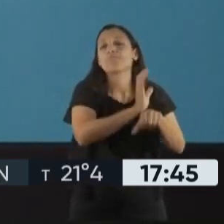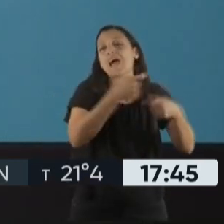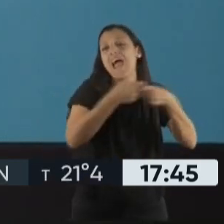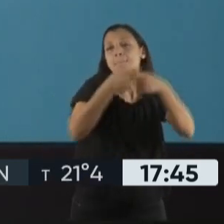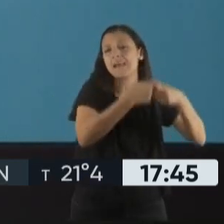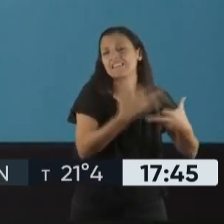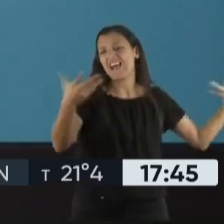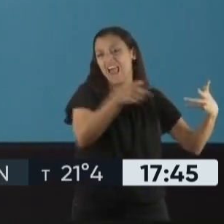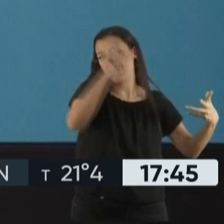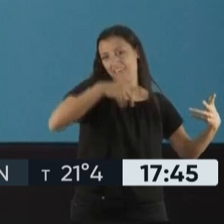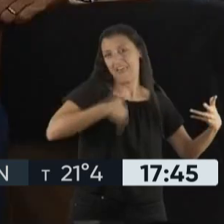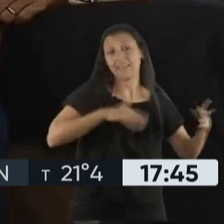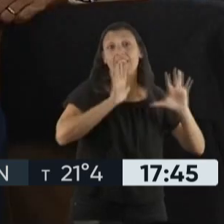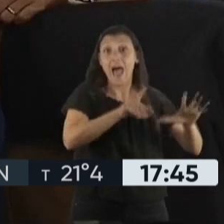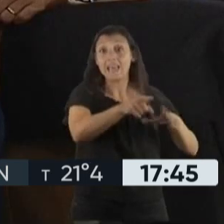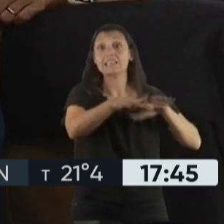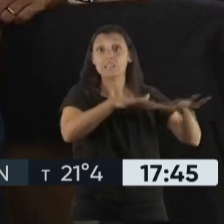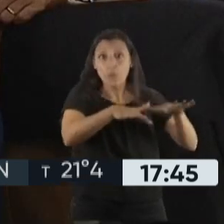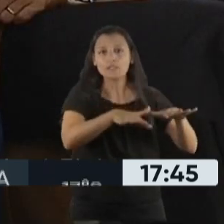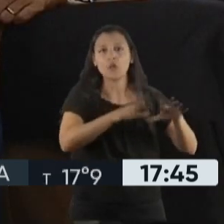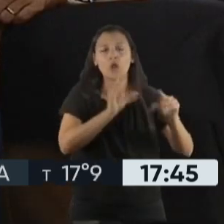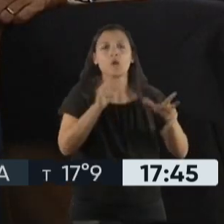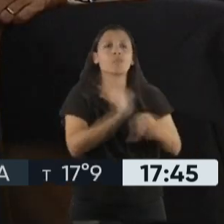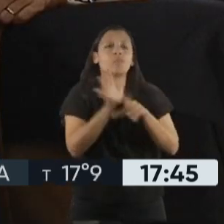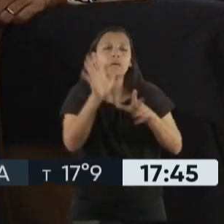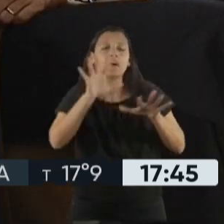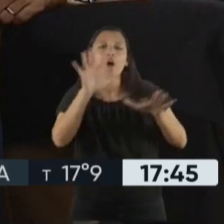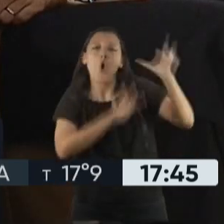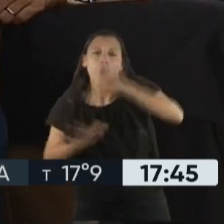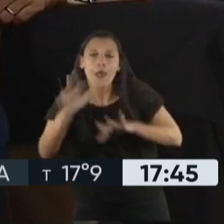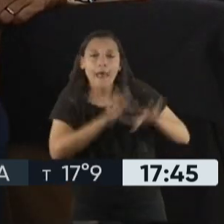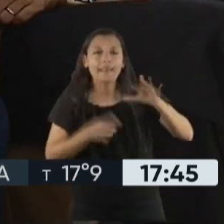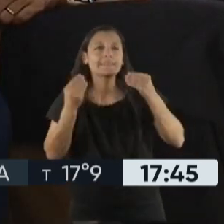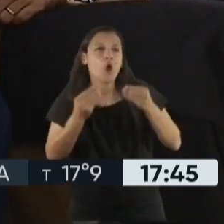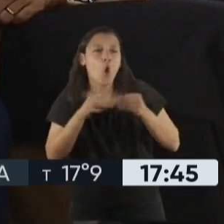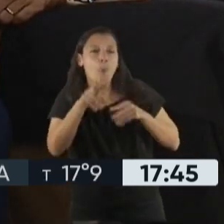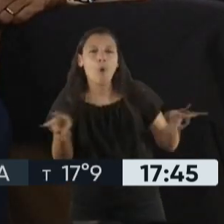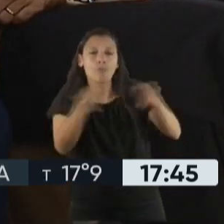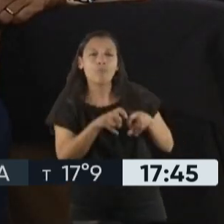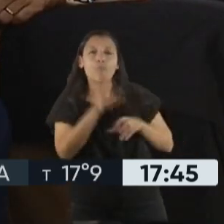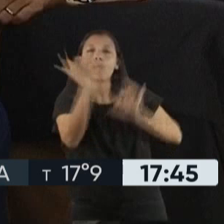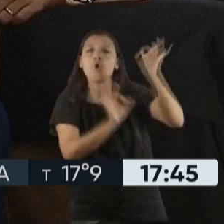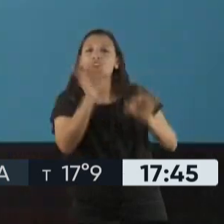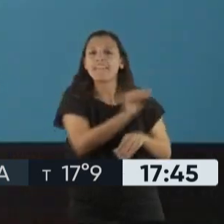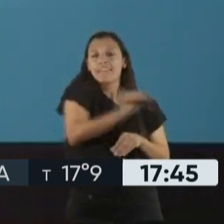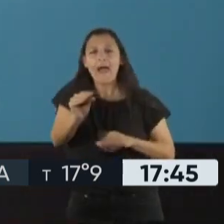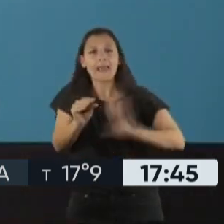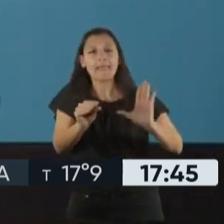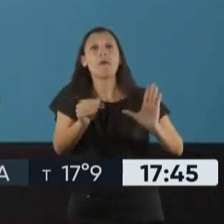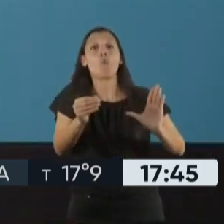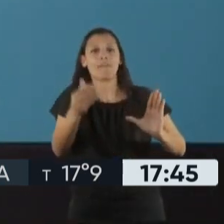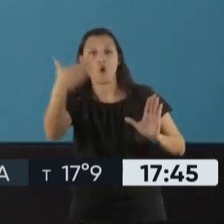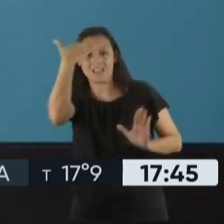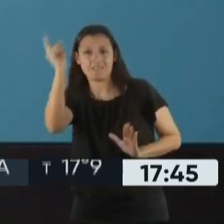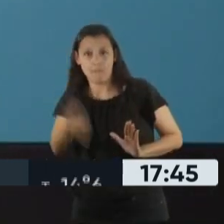caso se administra esa renta inesperada con una alícuota sobre la renta inesperada del